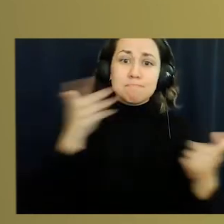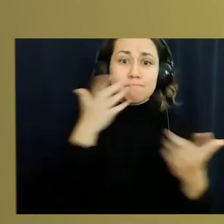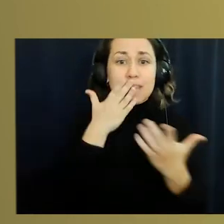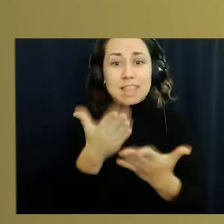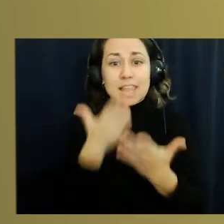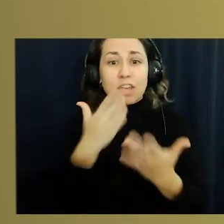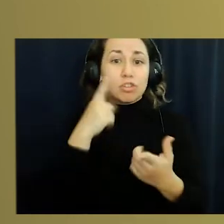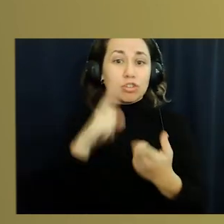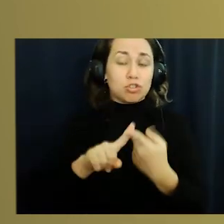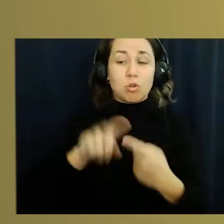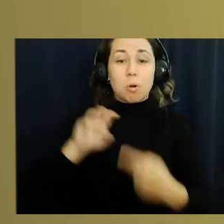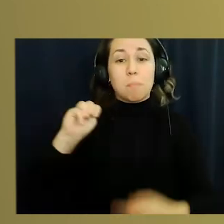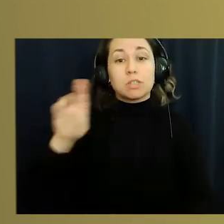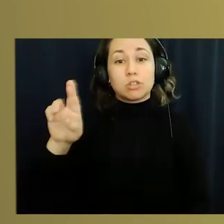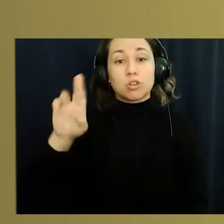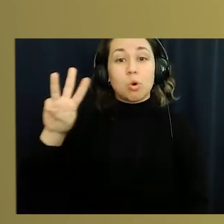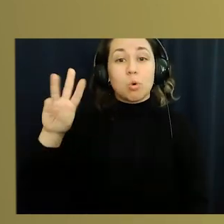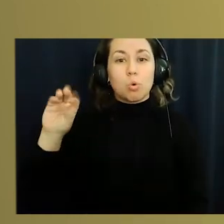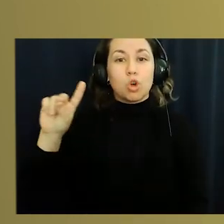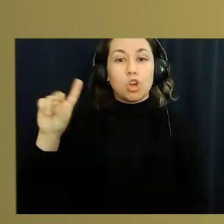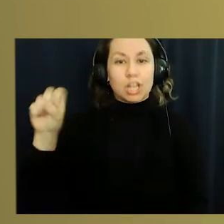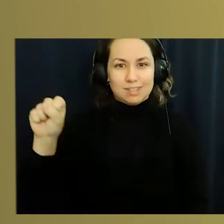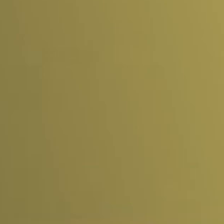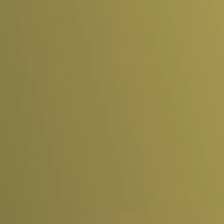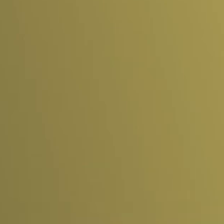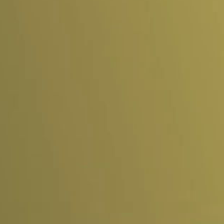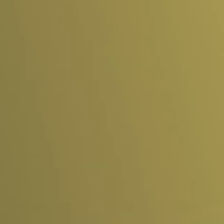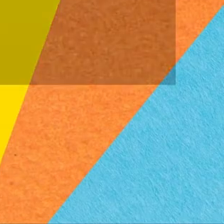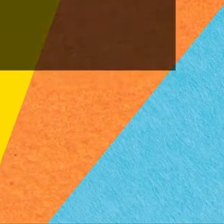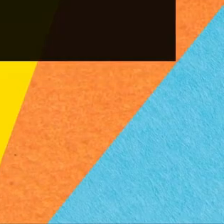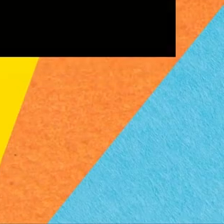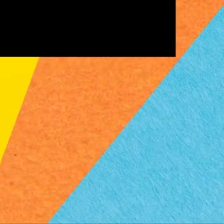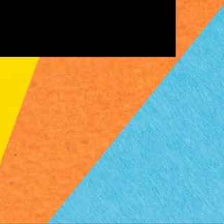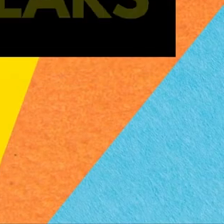apoyarle en su camino de aprendizaje y gracias al señor Wilkes.